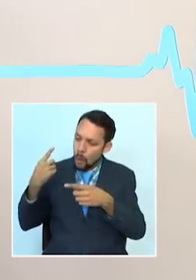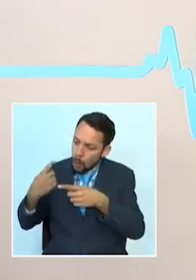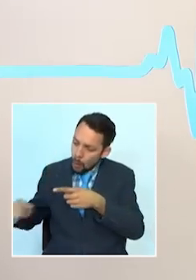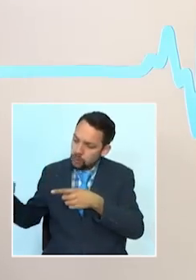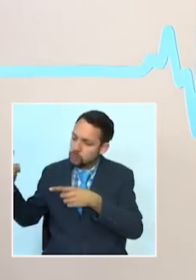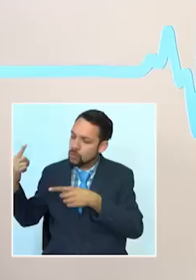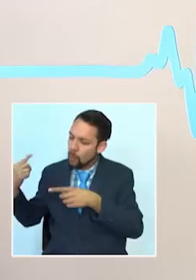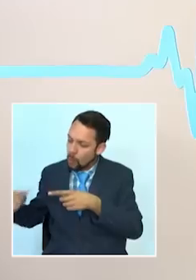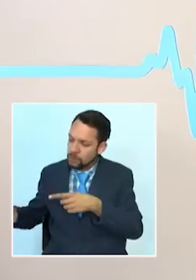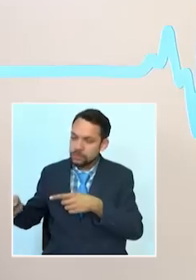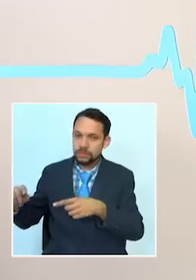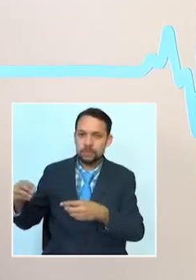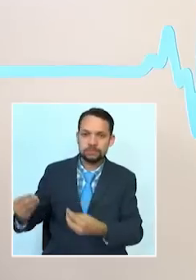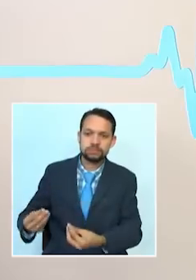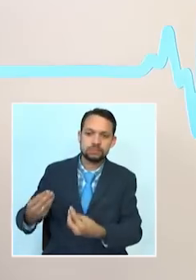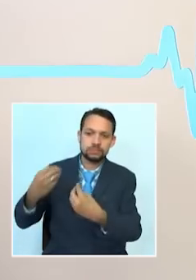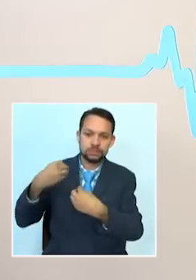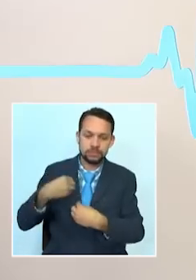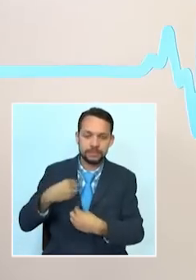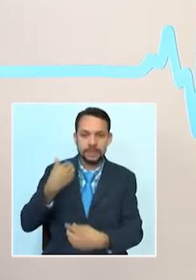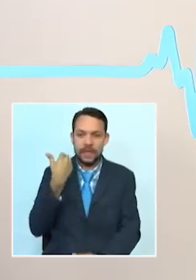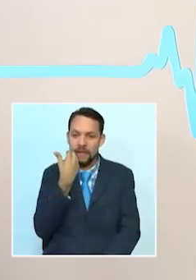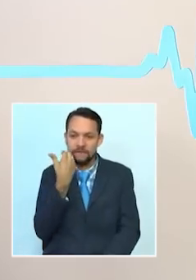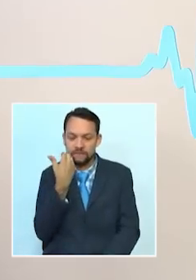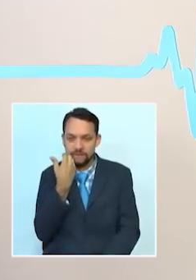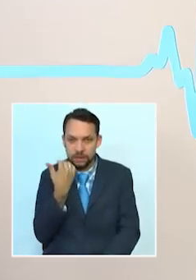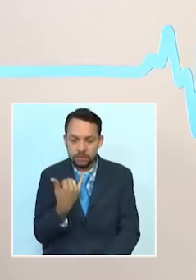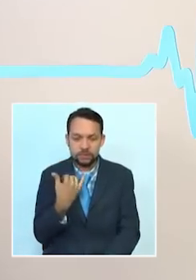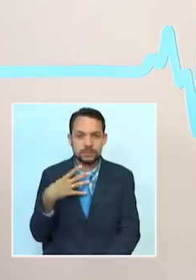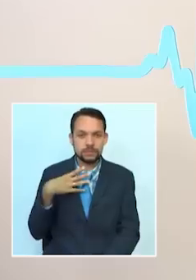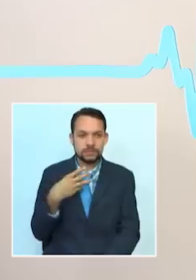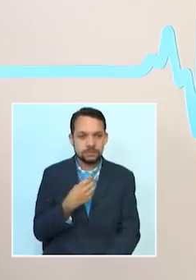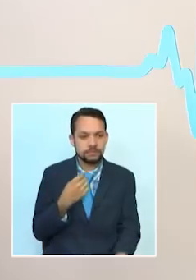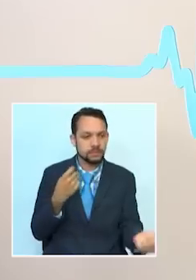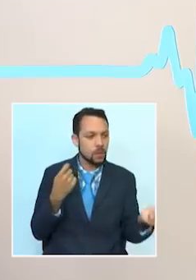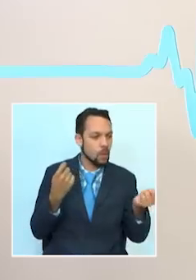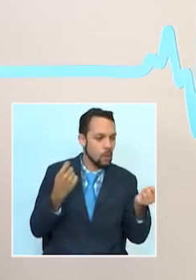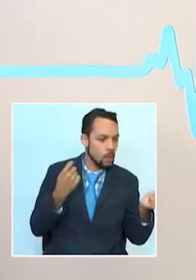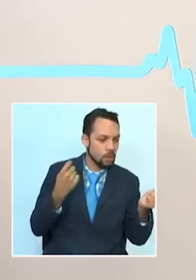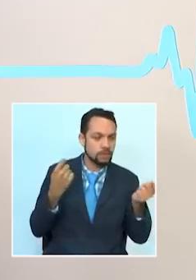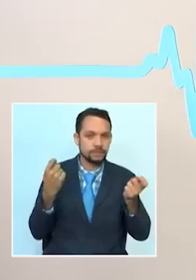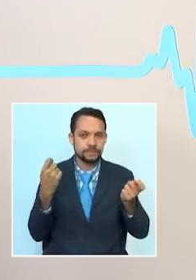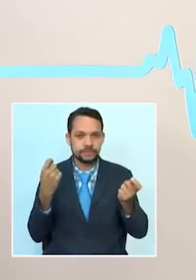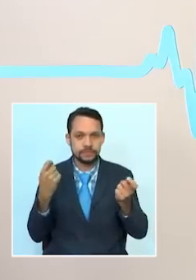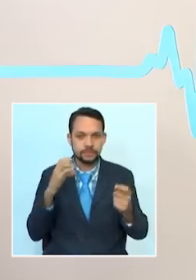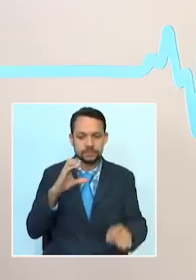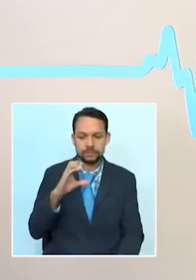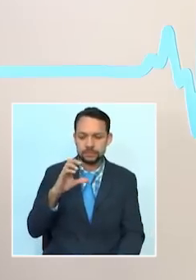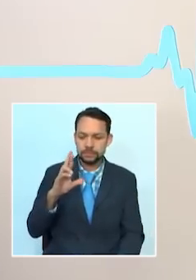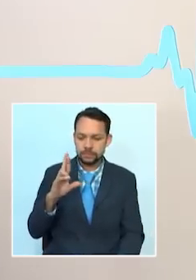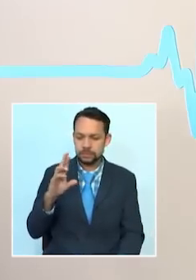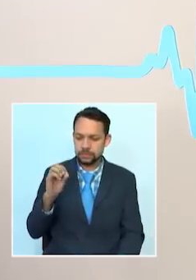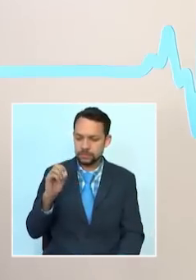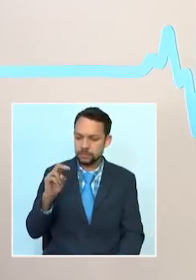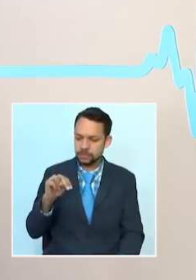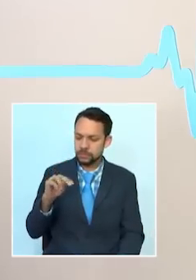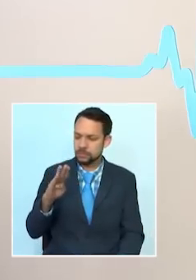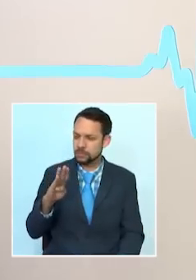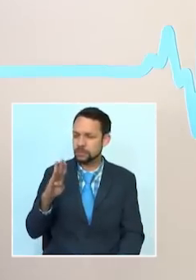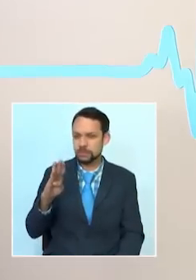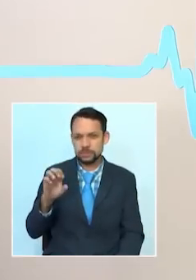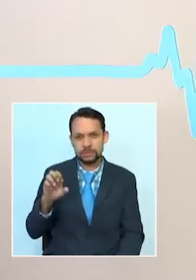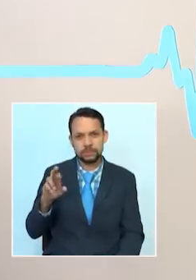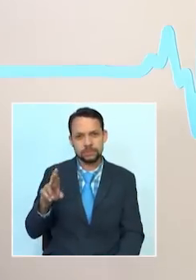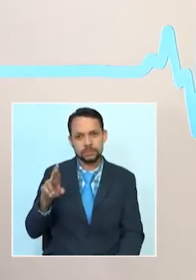produciendo la enfermedad y también la toma de medicamentos desde los productos que manejamos tenemos el Cranberry que nos va a ayudar en todo este